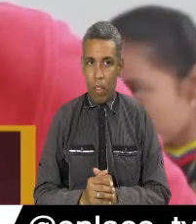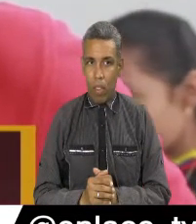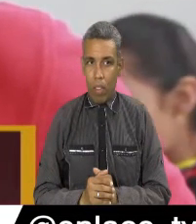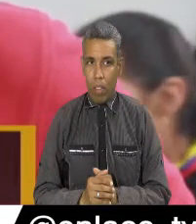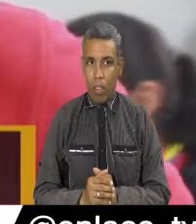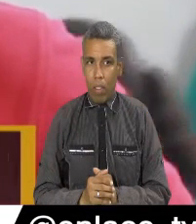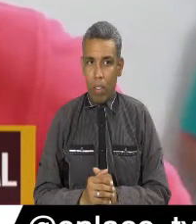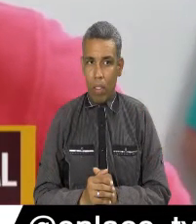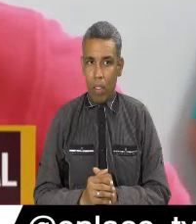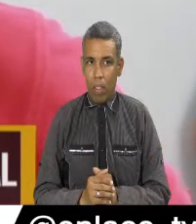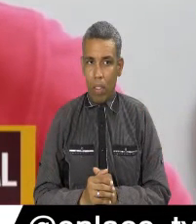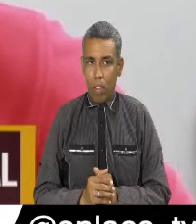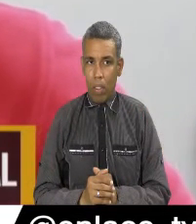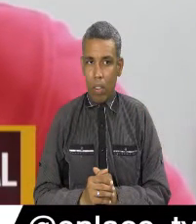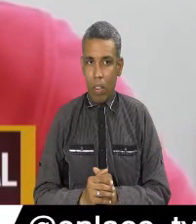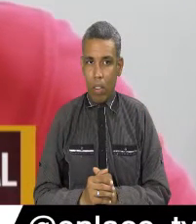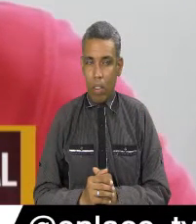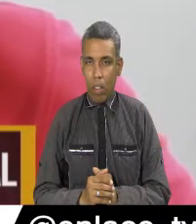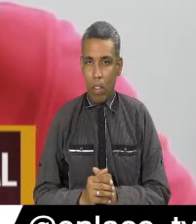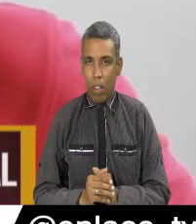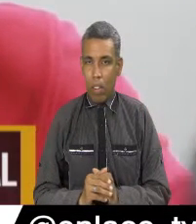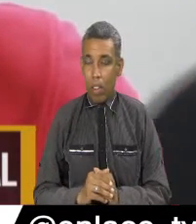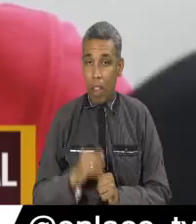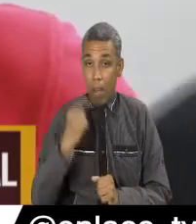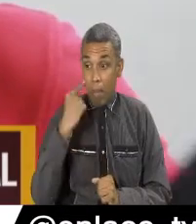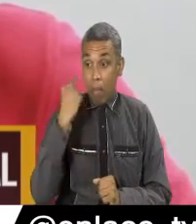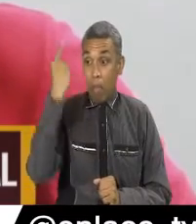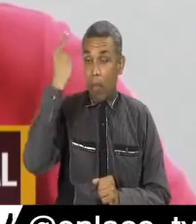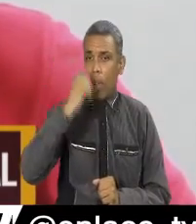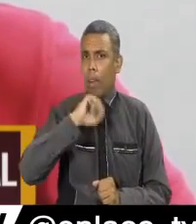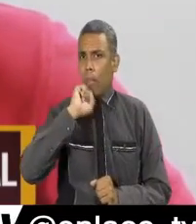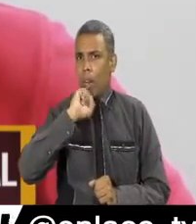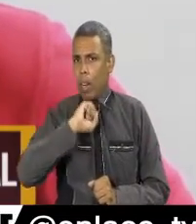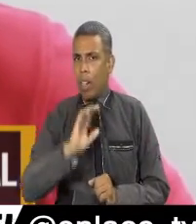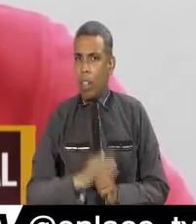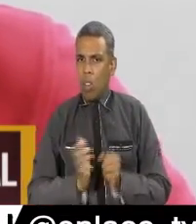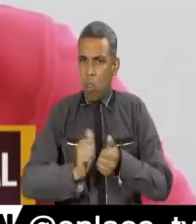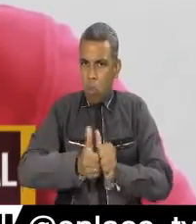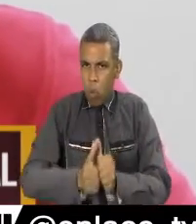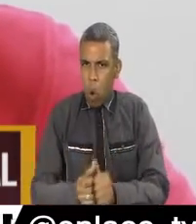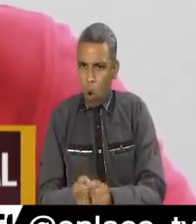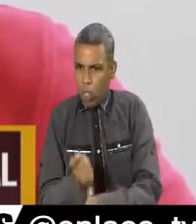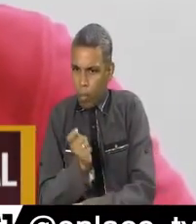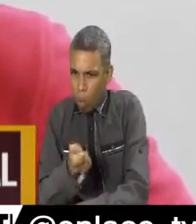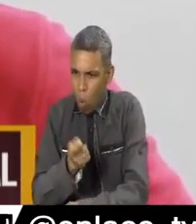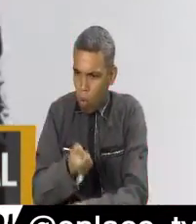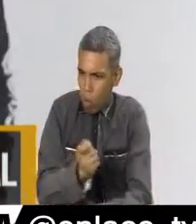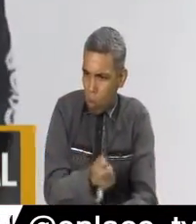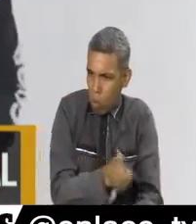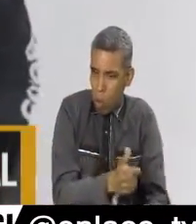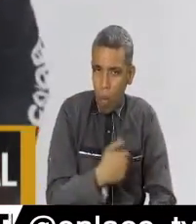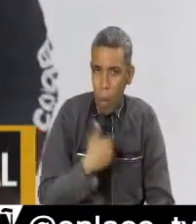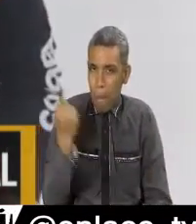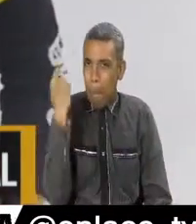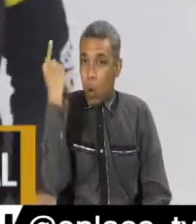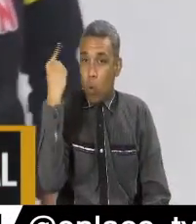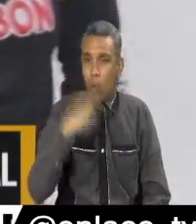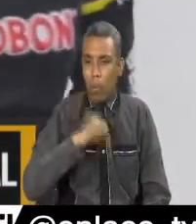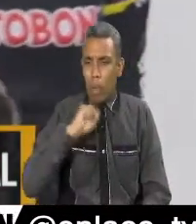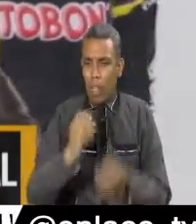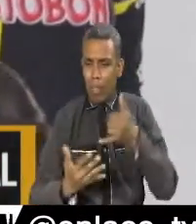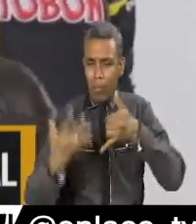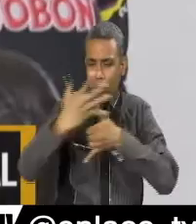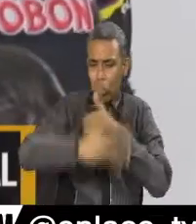hemos superado todas las expectativas, sabemos el gran compromiso que tenemos para seguir masificando y apoyando el deporte en nuestra ciudad. Inara Serrano,